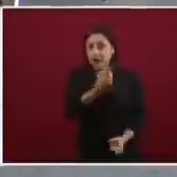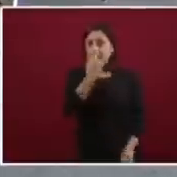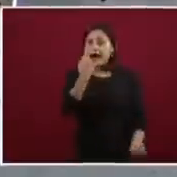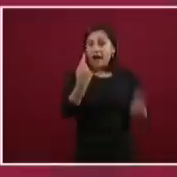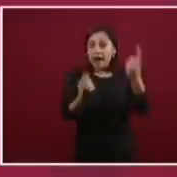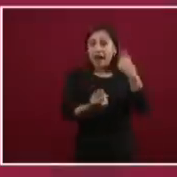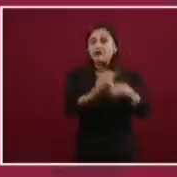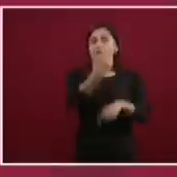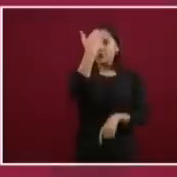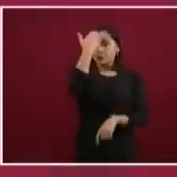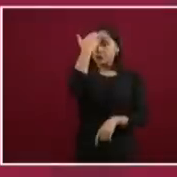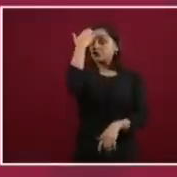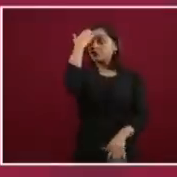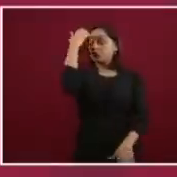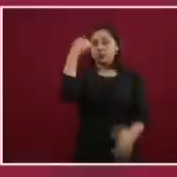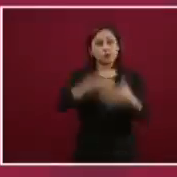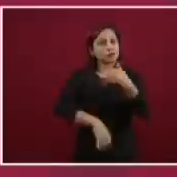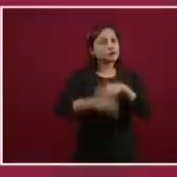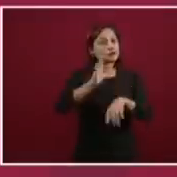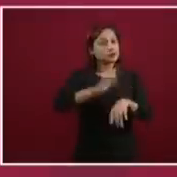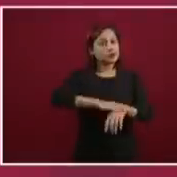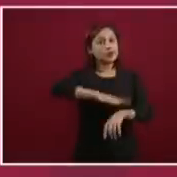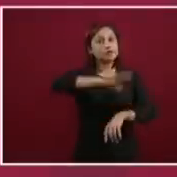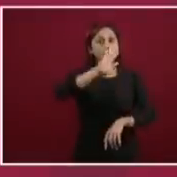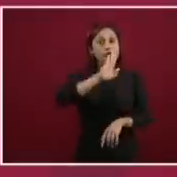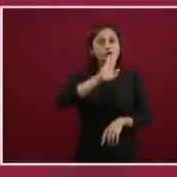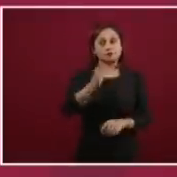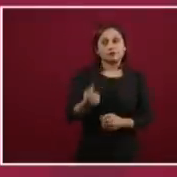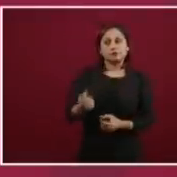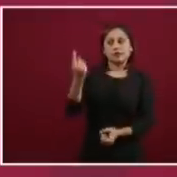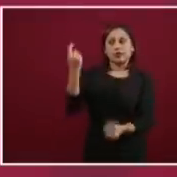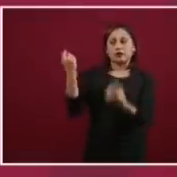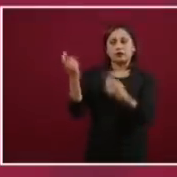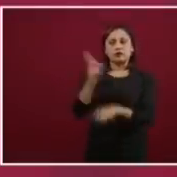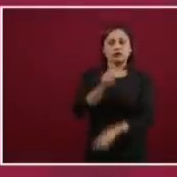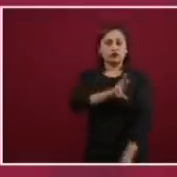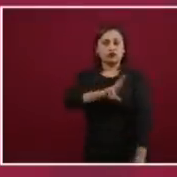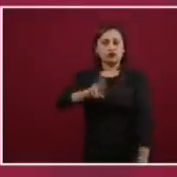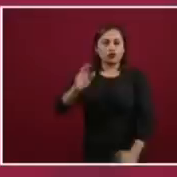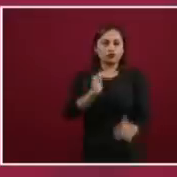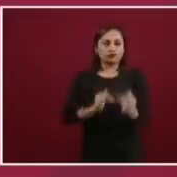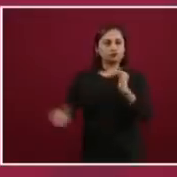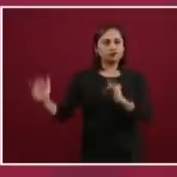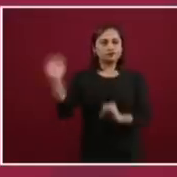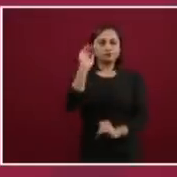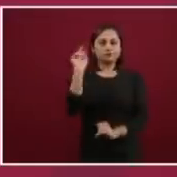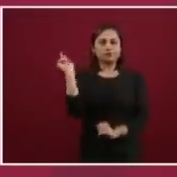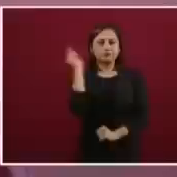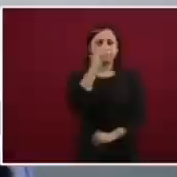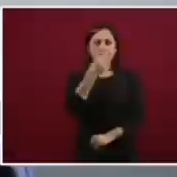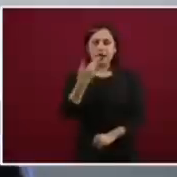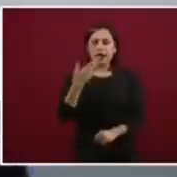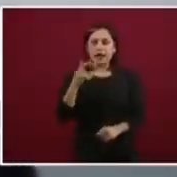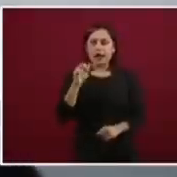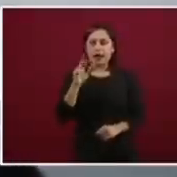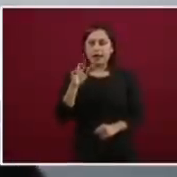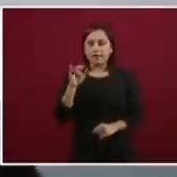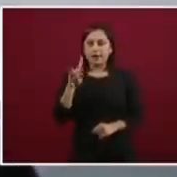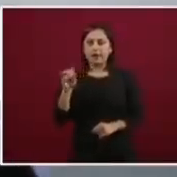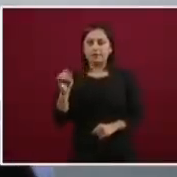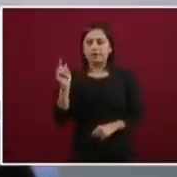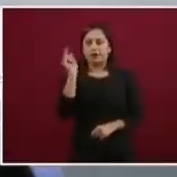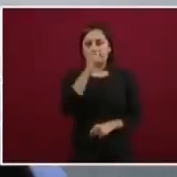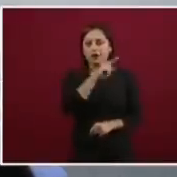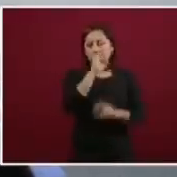que los doctores no de harvard con todos respecto a los doctores de harman